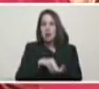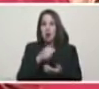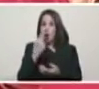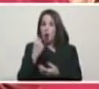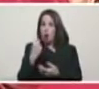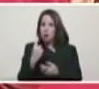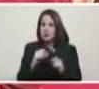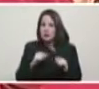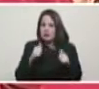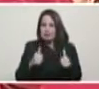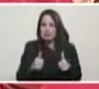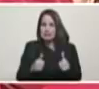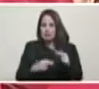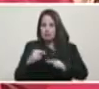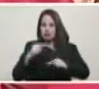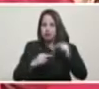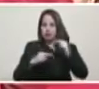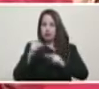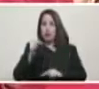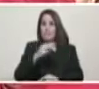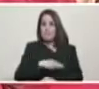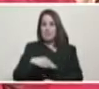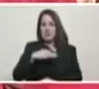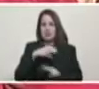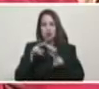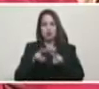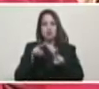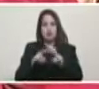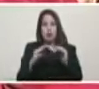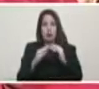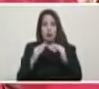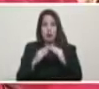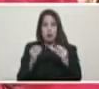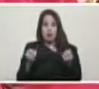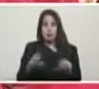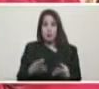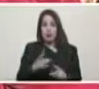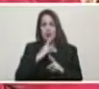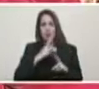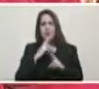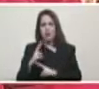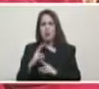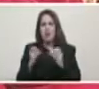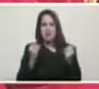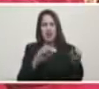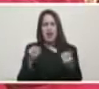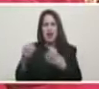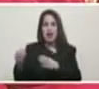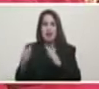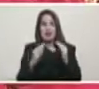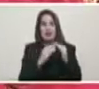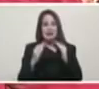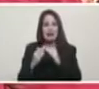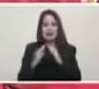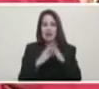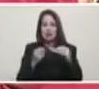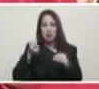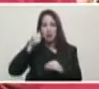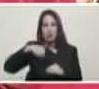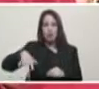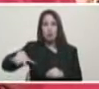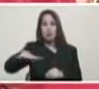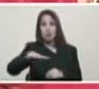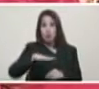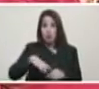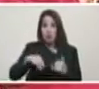vivienda Venezuela como mecanismo de respuesta dignificación y el fomento del buen vivir